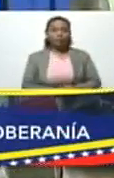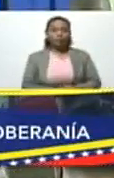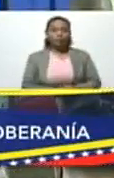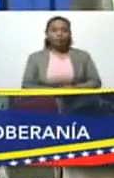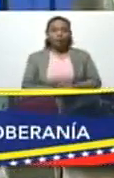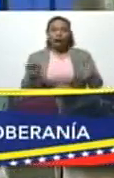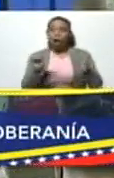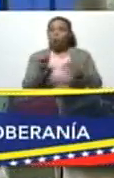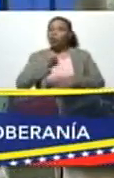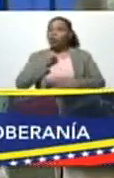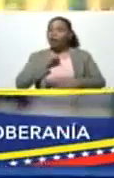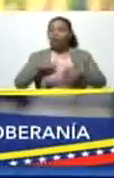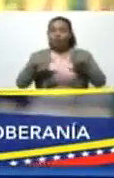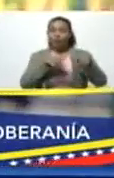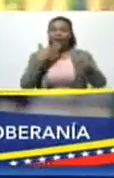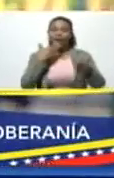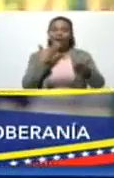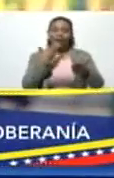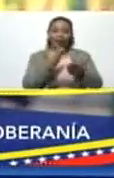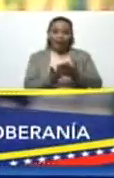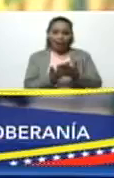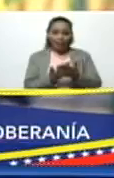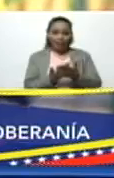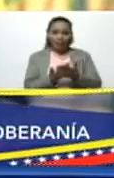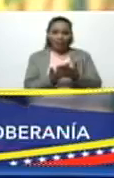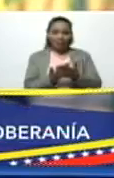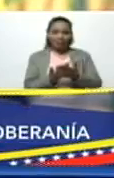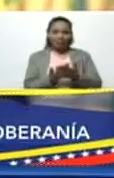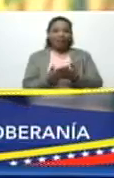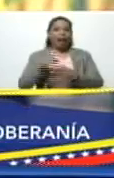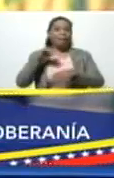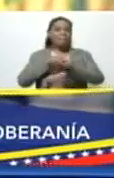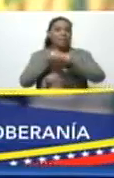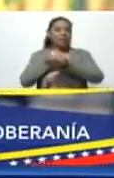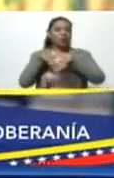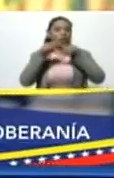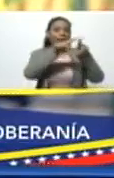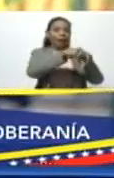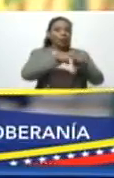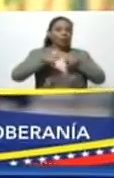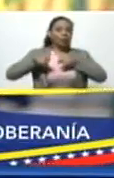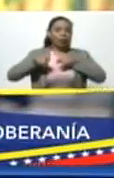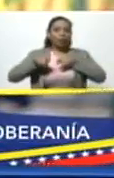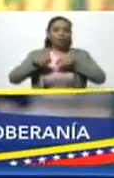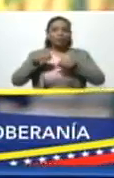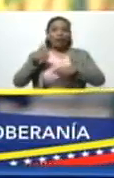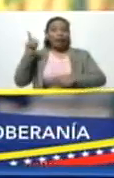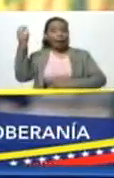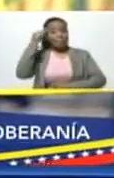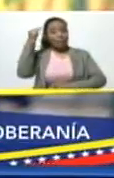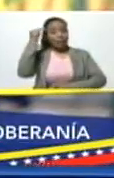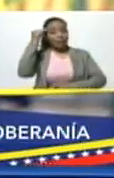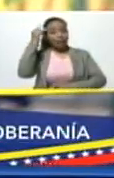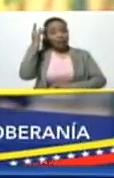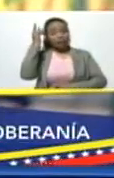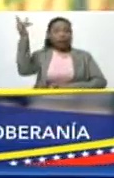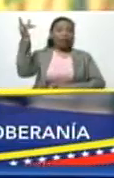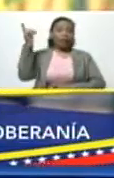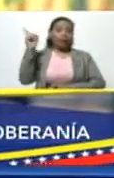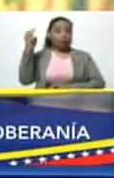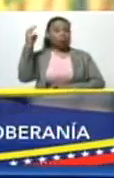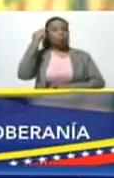donde sea. Bueno, gracias. Gracias. Wilmar Castro Soteldo, la mente del gabinete, es una